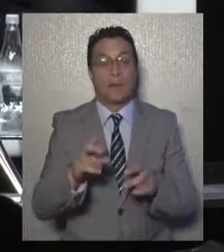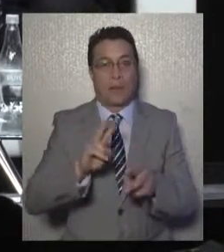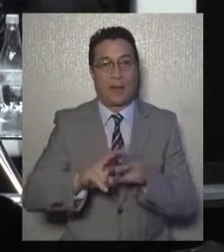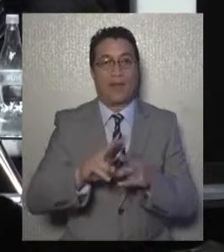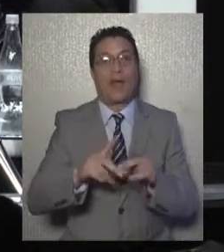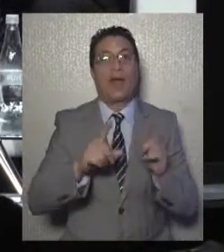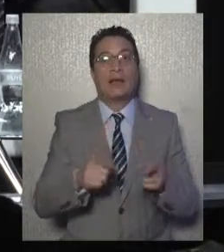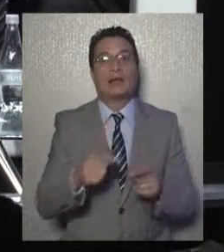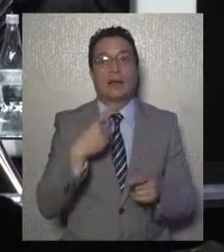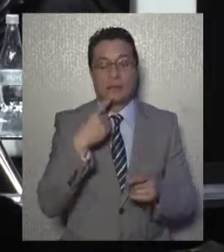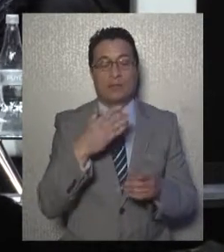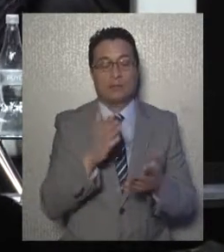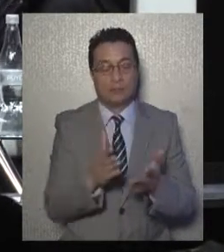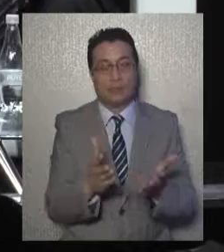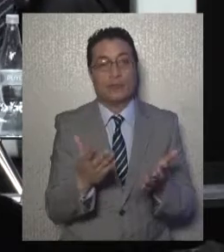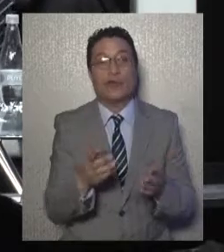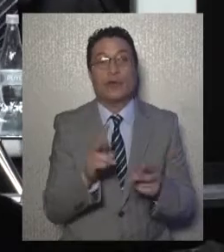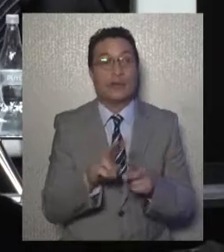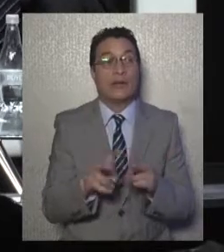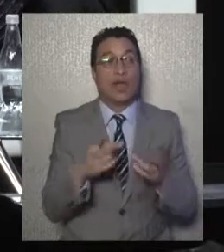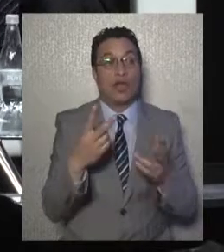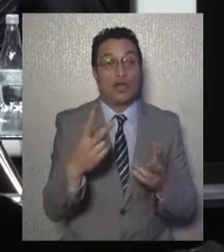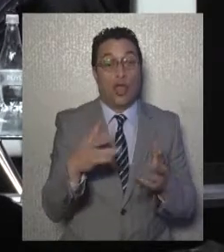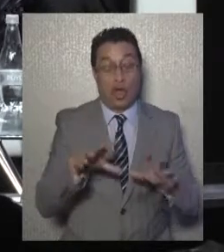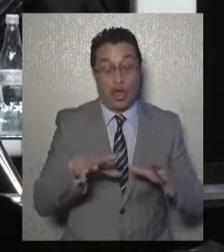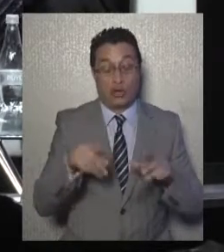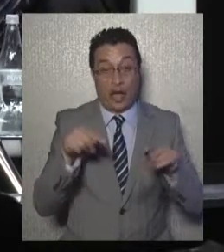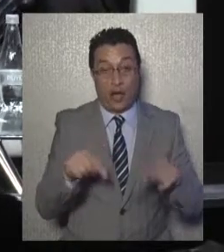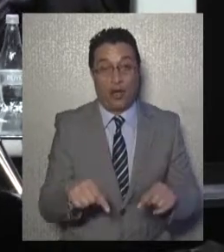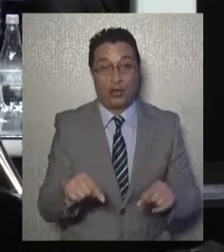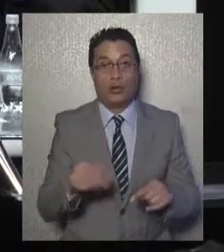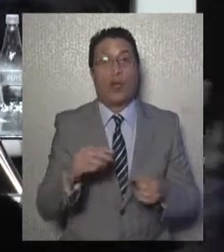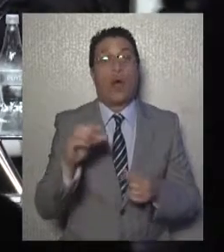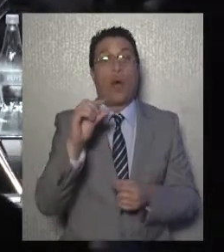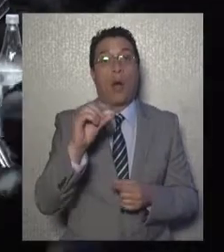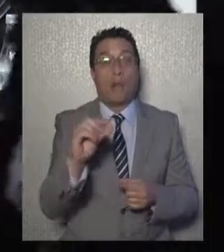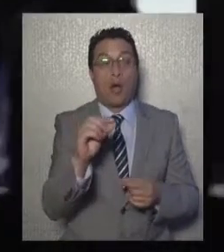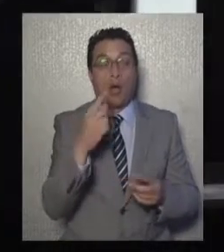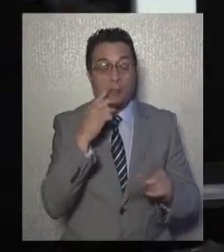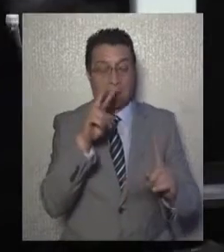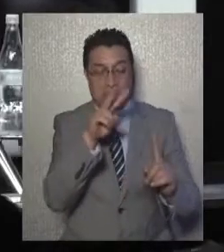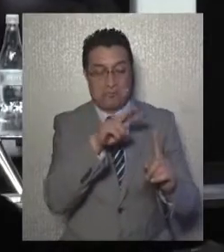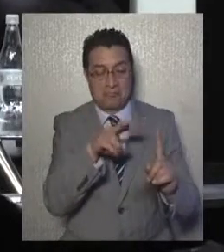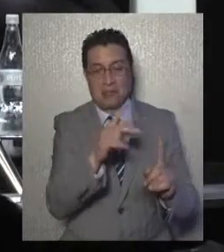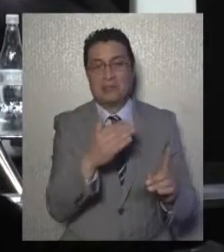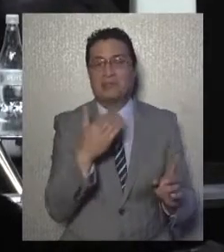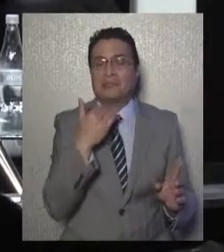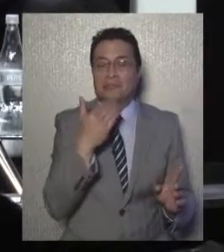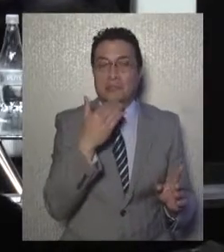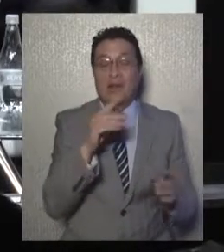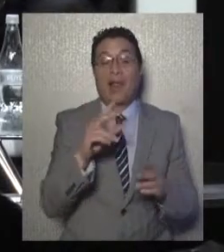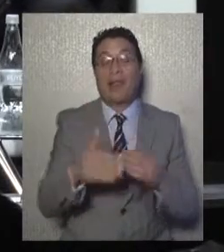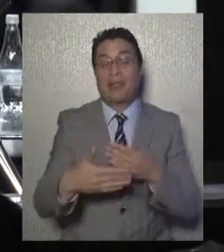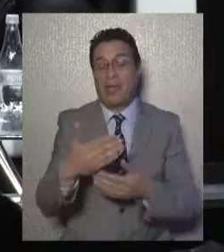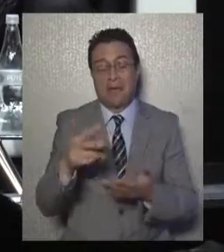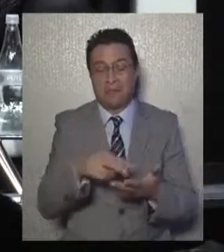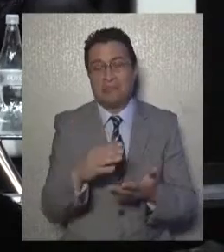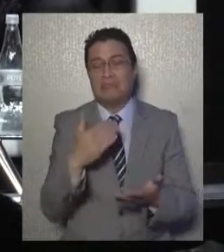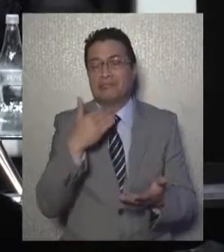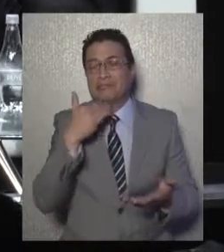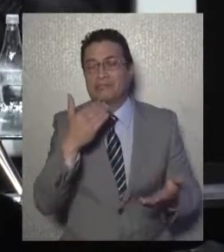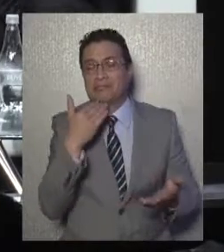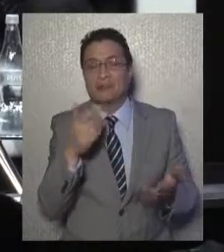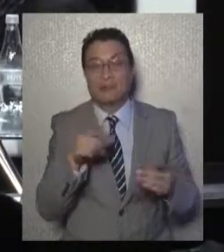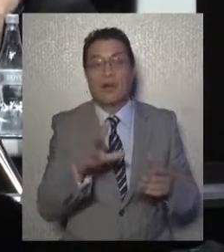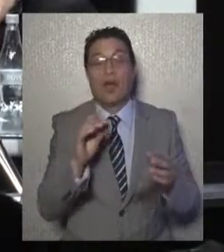para impulsar medidas que son costosas hoy, poco atractivas visualmente para el titular del diario y que además, ¿no es cierto?, las va